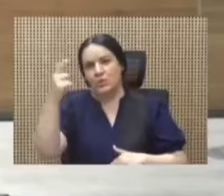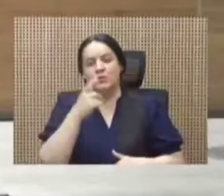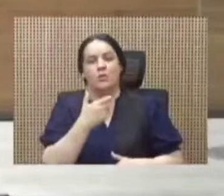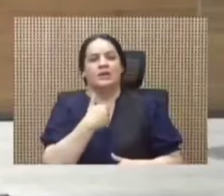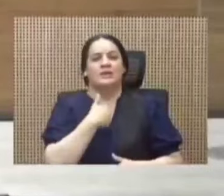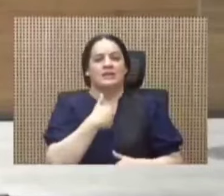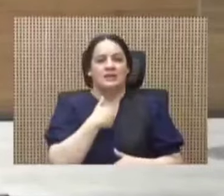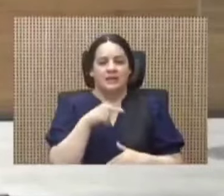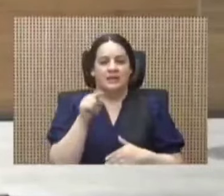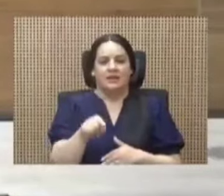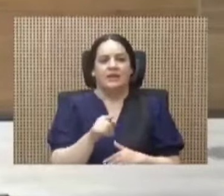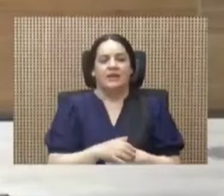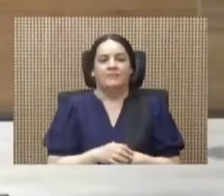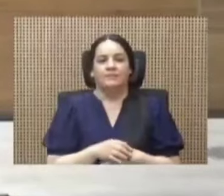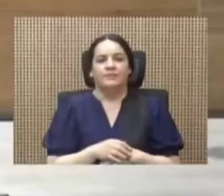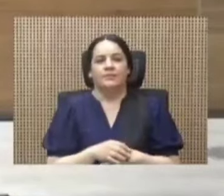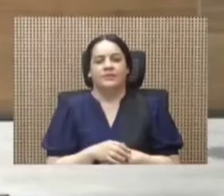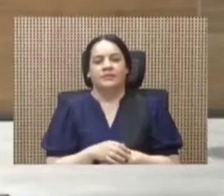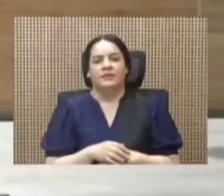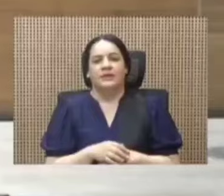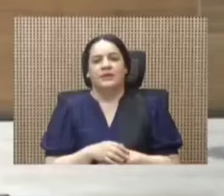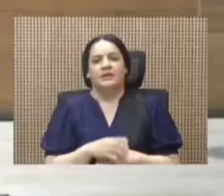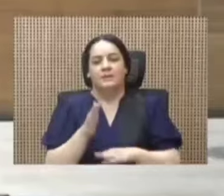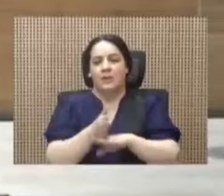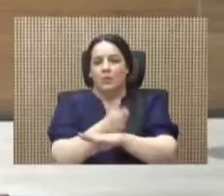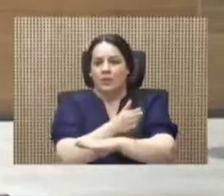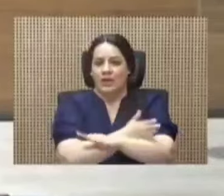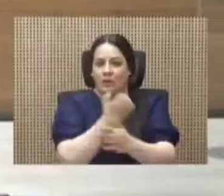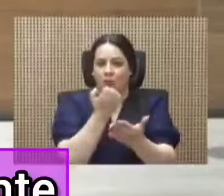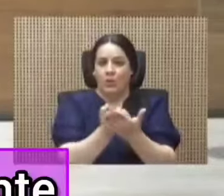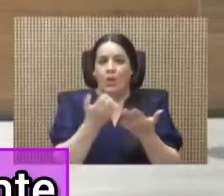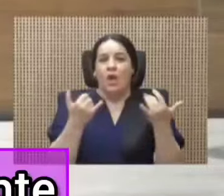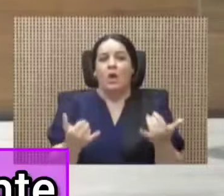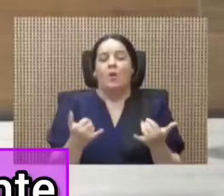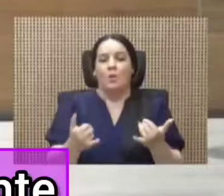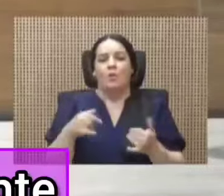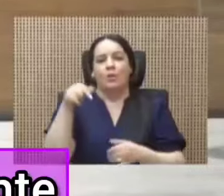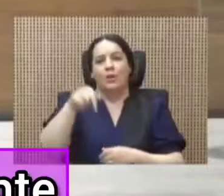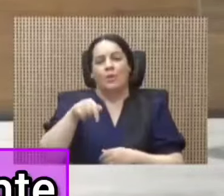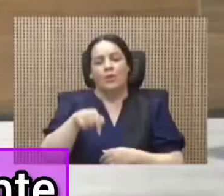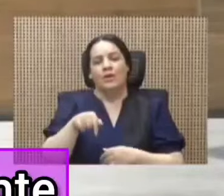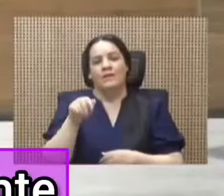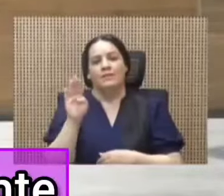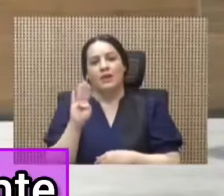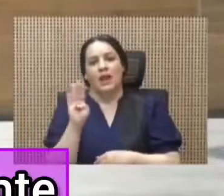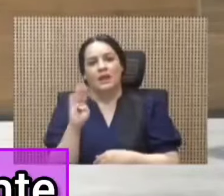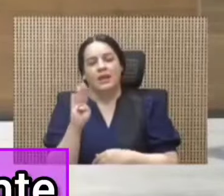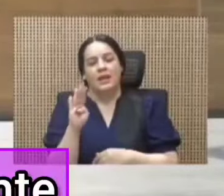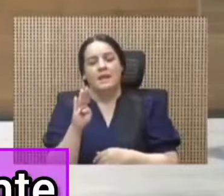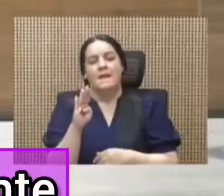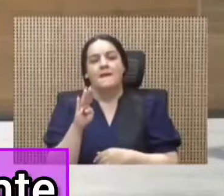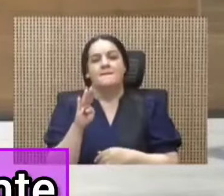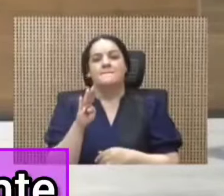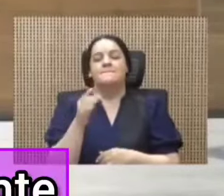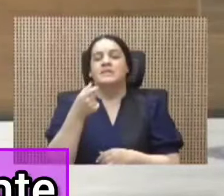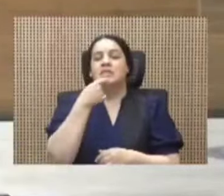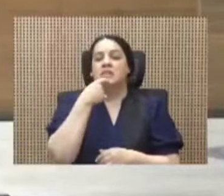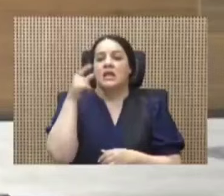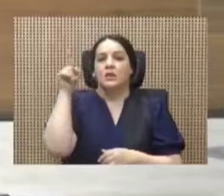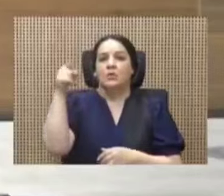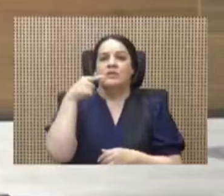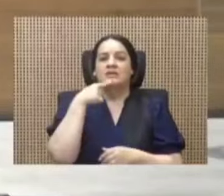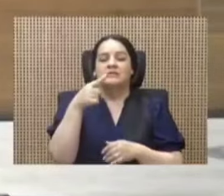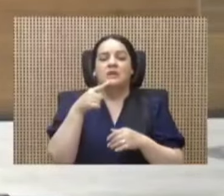hoy justamente the Guardian un medio británico saca una nota diciendo que justamente